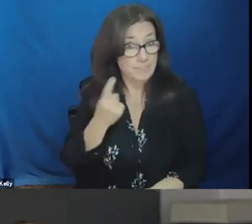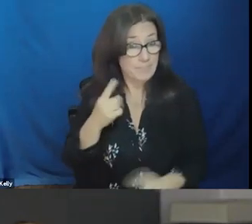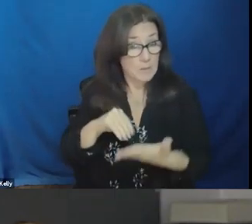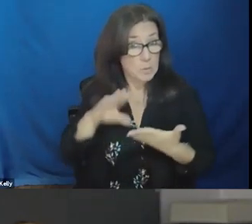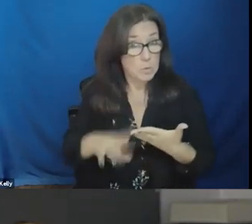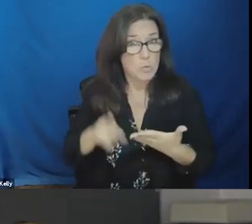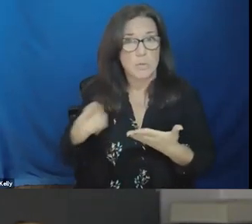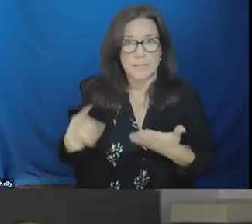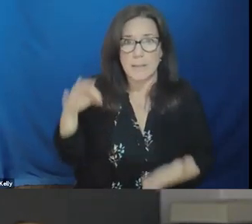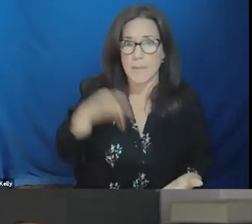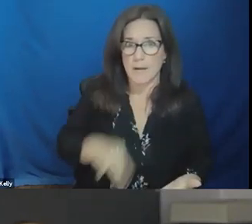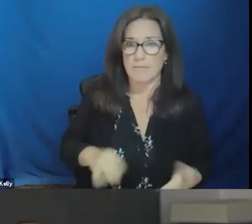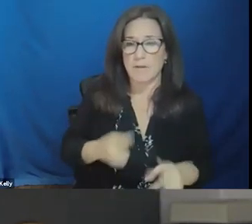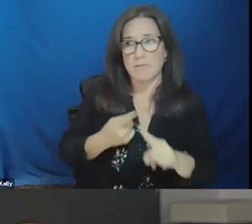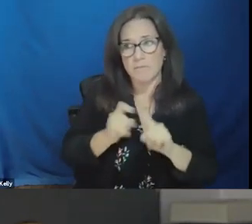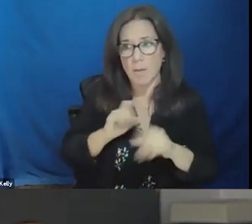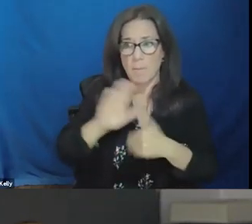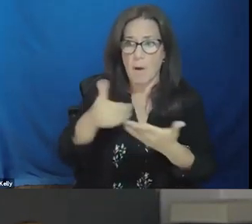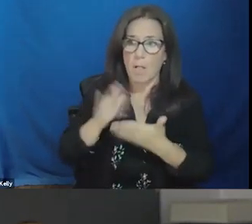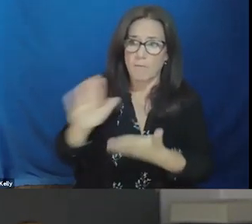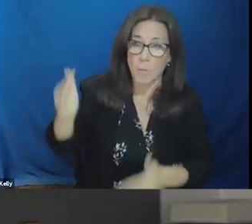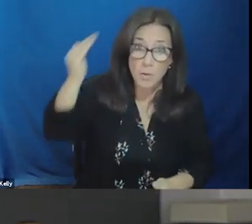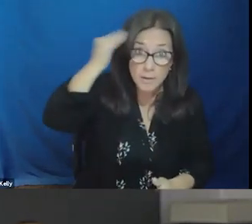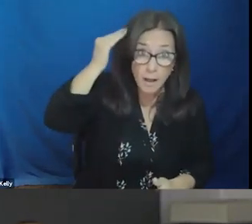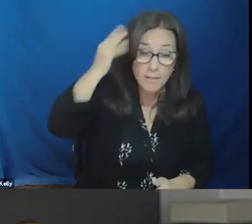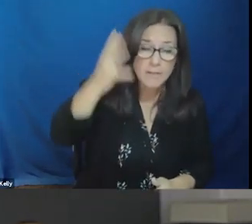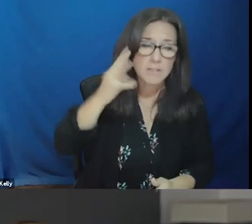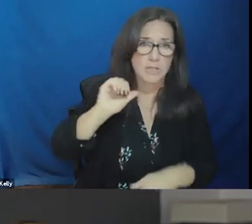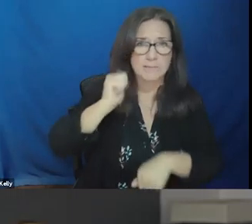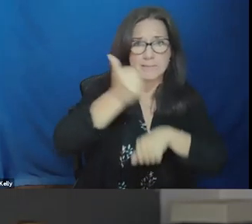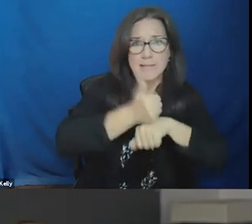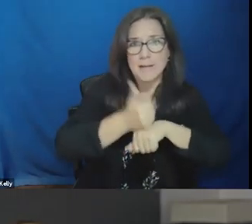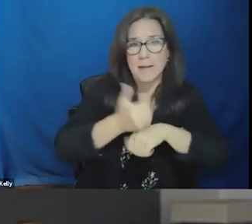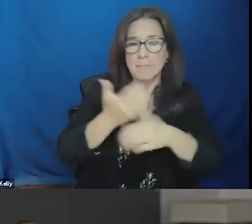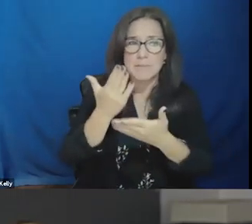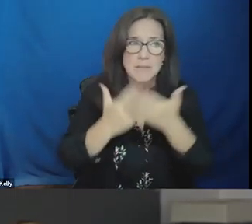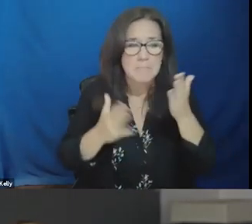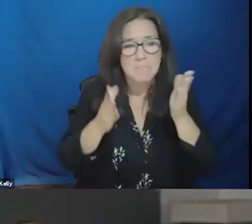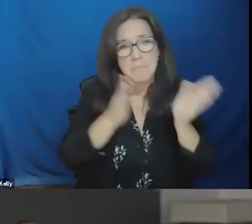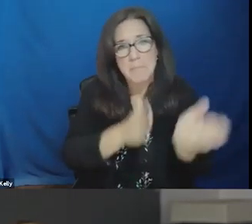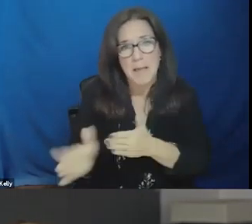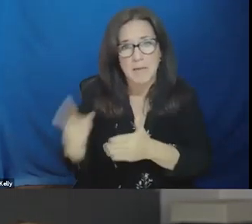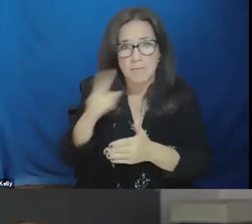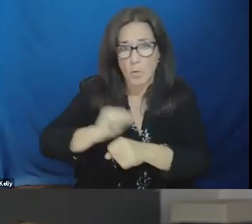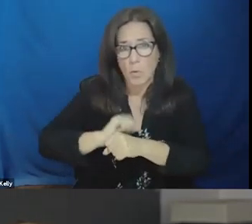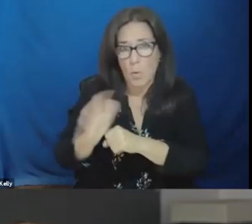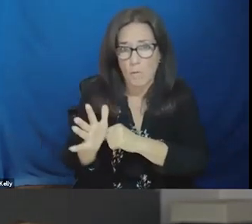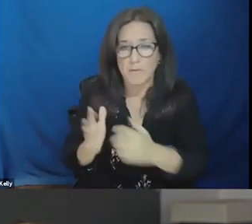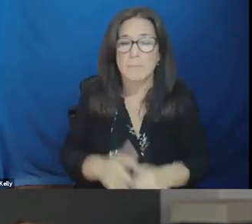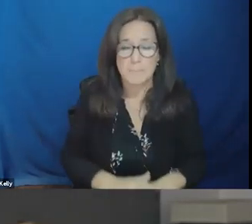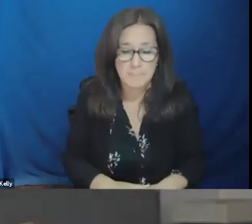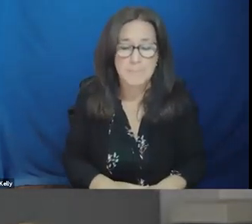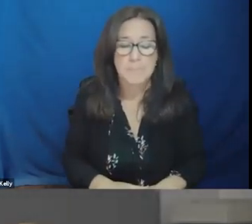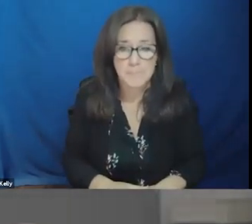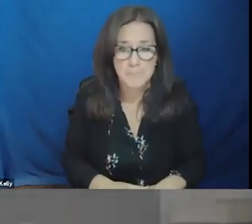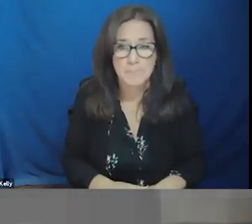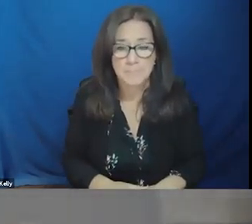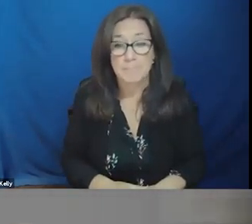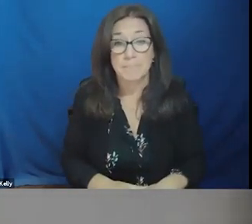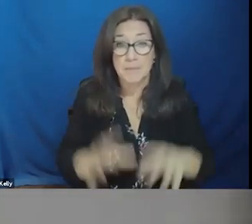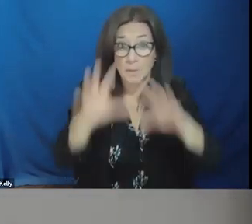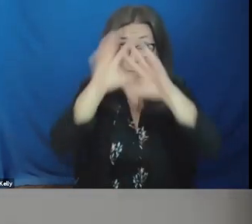y los estudiantes género se han beneficiado de todo el conocimiento y de haber recibido todos los protocolos que usted